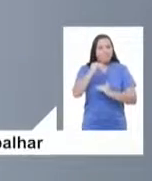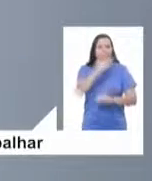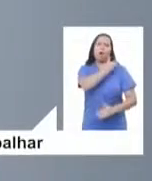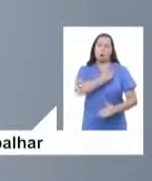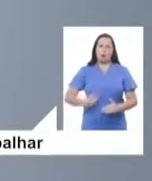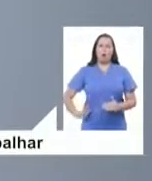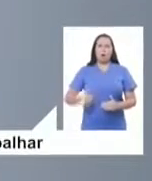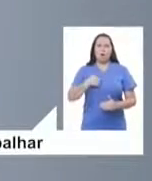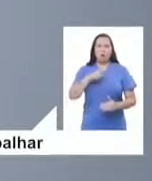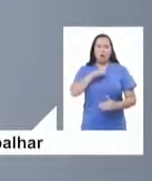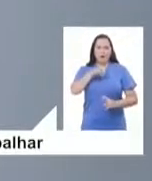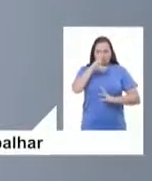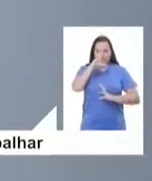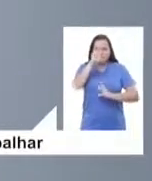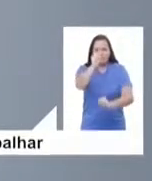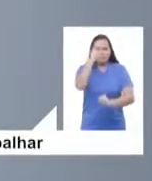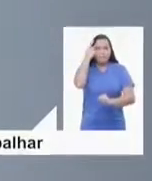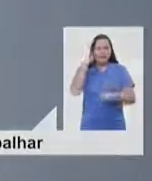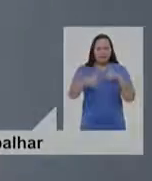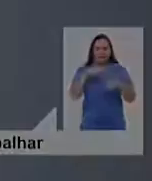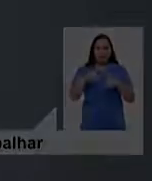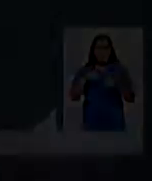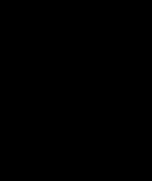anulada y condiciones para trabajar